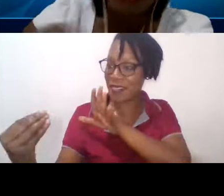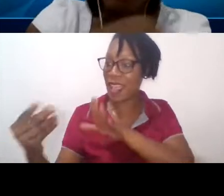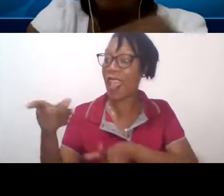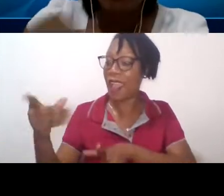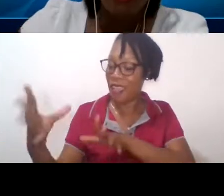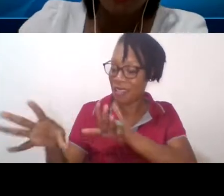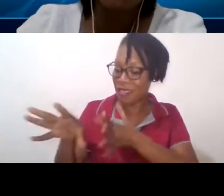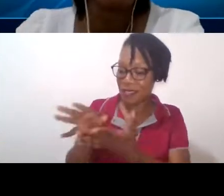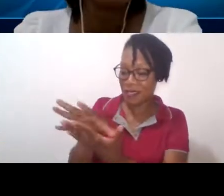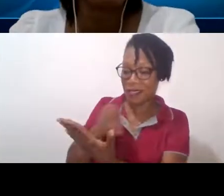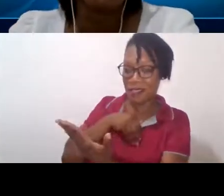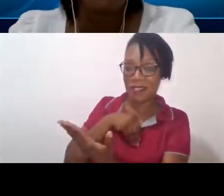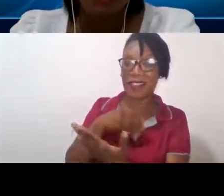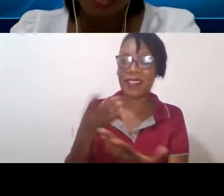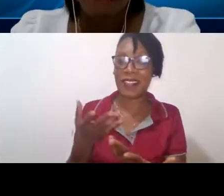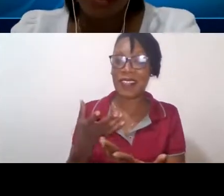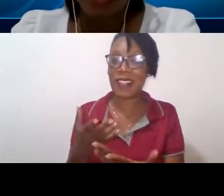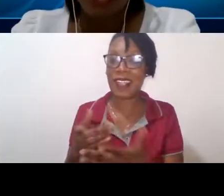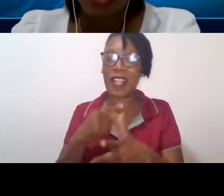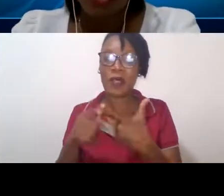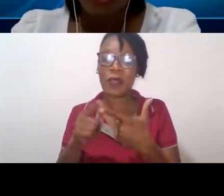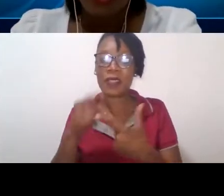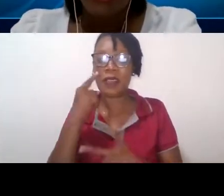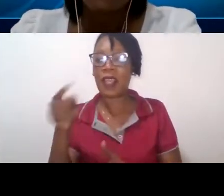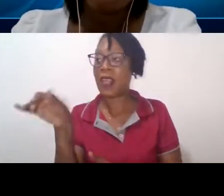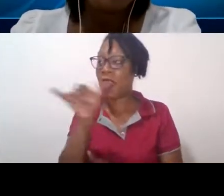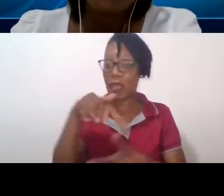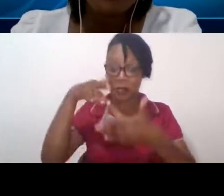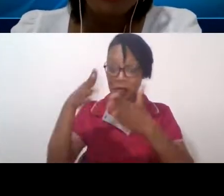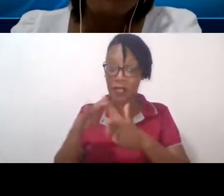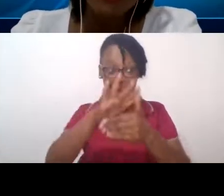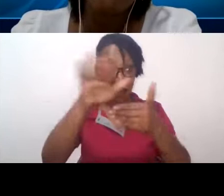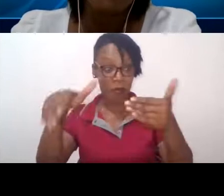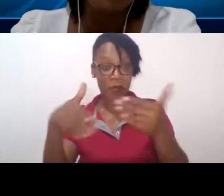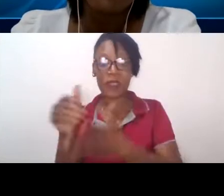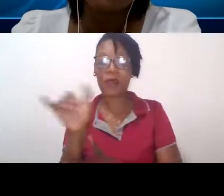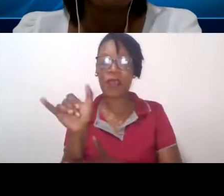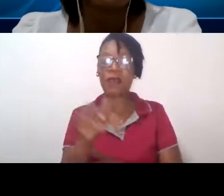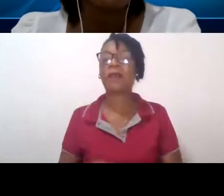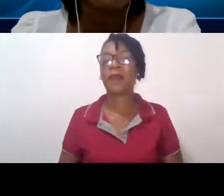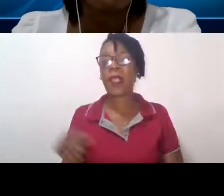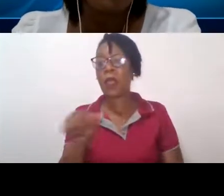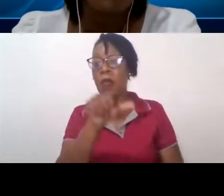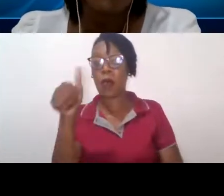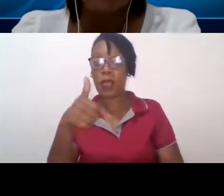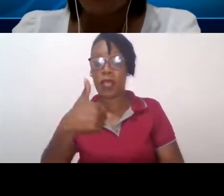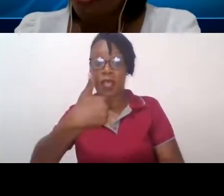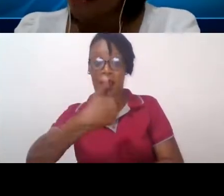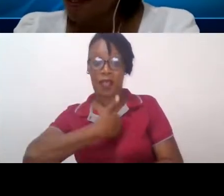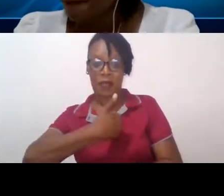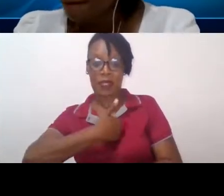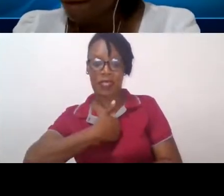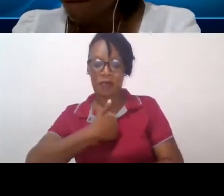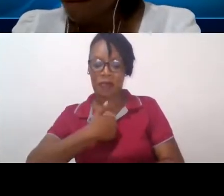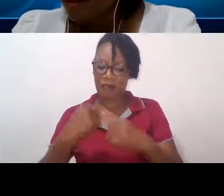personas estudiantes entre ellos también se van a mostrar empáticos. Y también otro aspecto importante es fortalezcamos la autoestima,